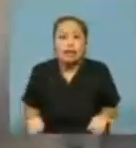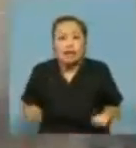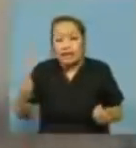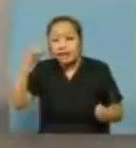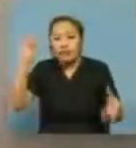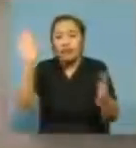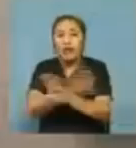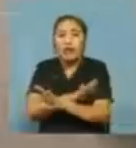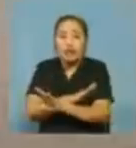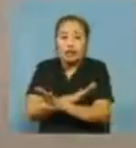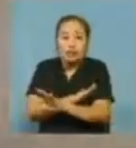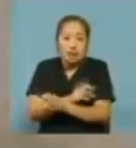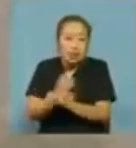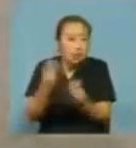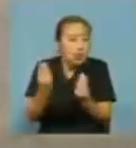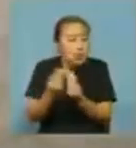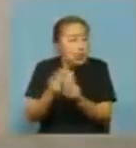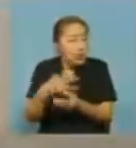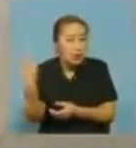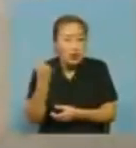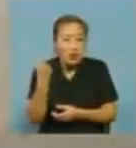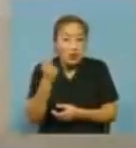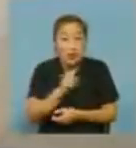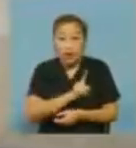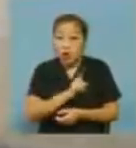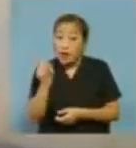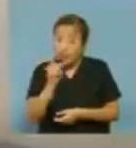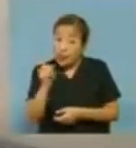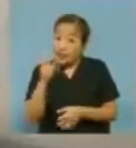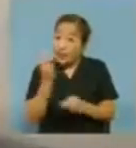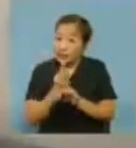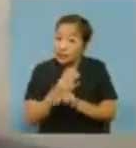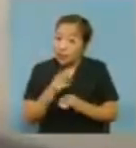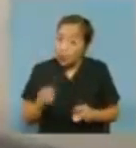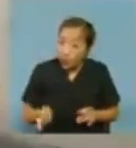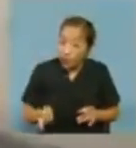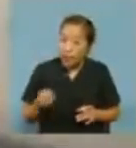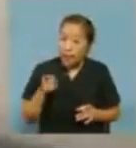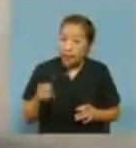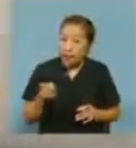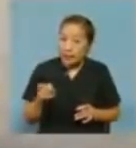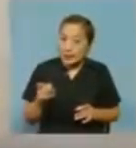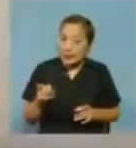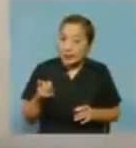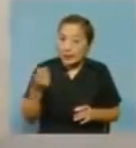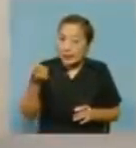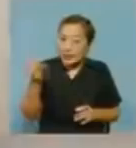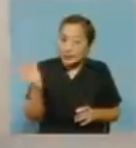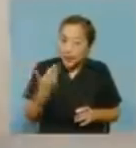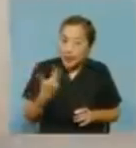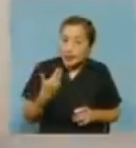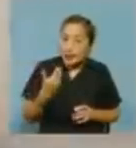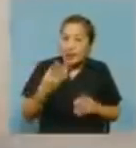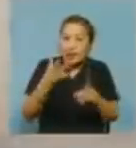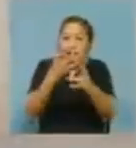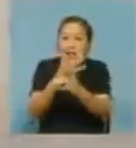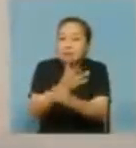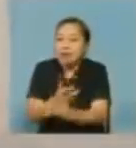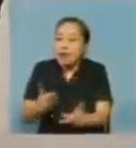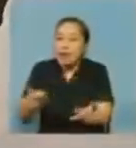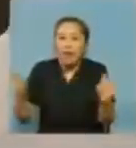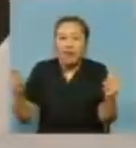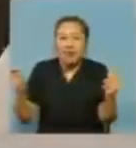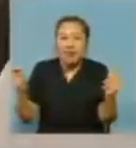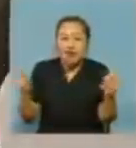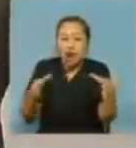Y esto es mucho más amplio. Por ejemplo, los equipos de orientación escolar, que son algo que prácticamente fueron erradicados de las